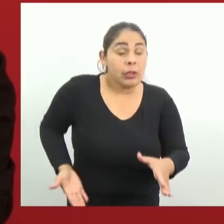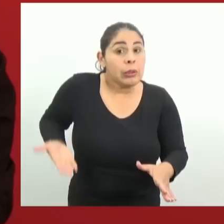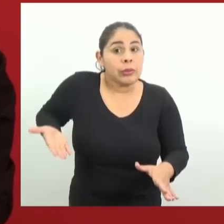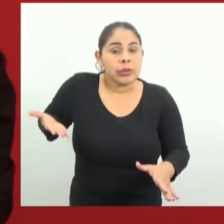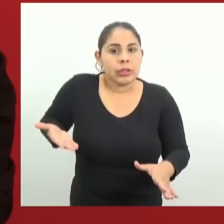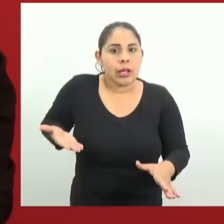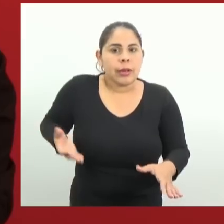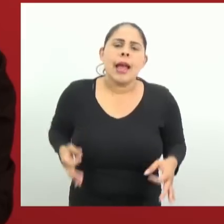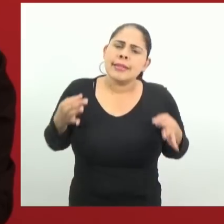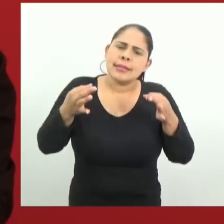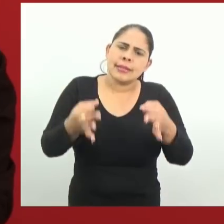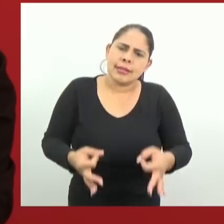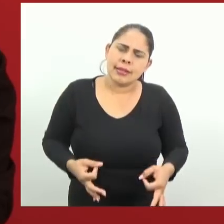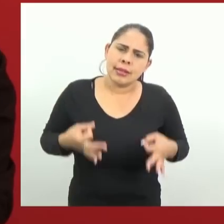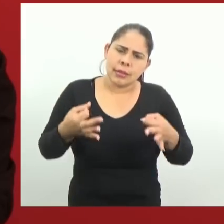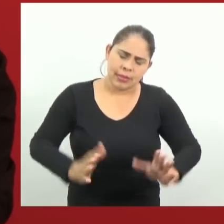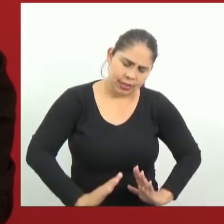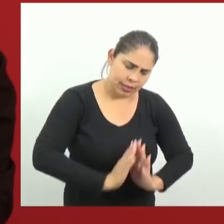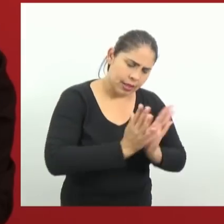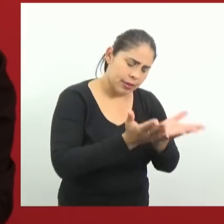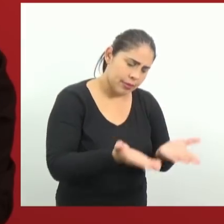Siempre que leas la Biblia,